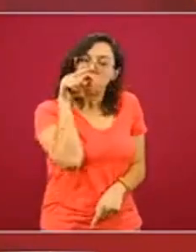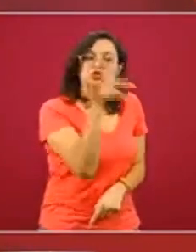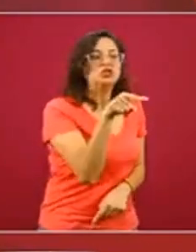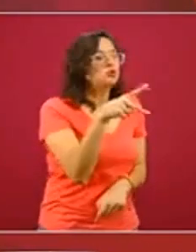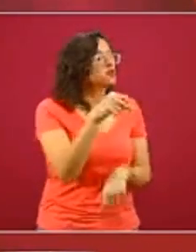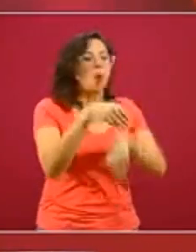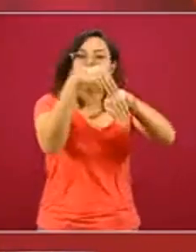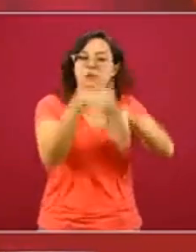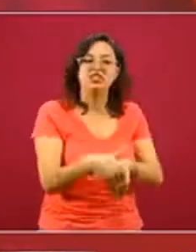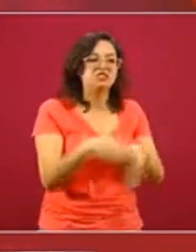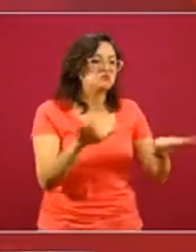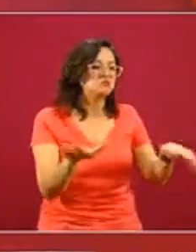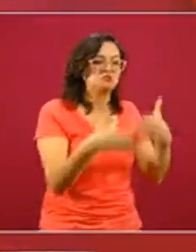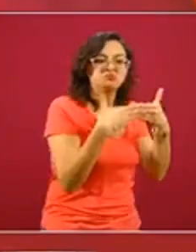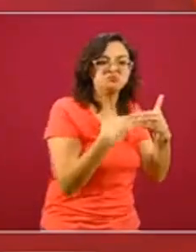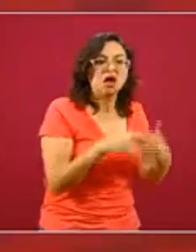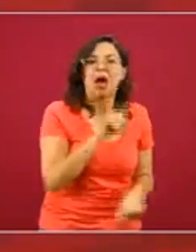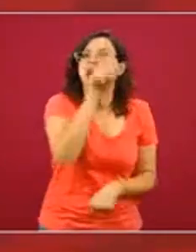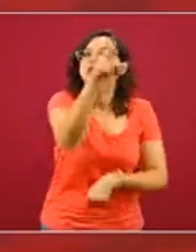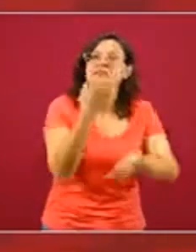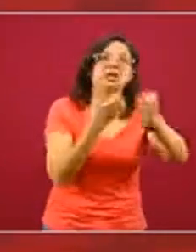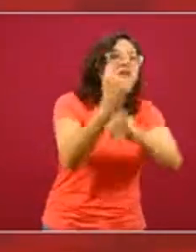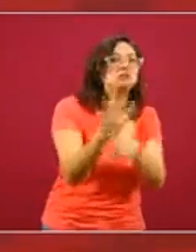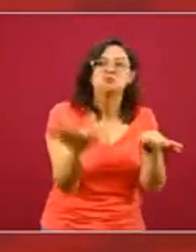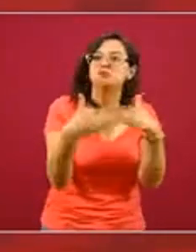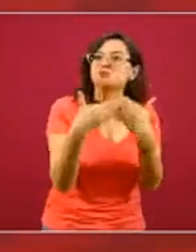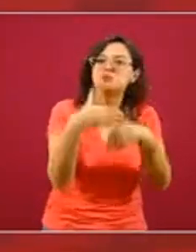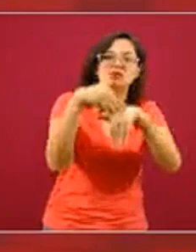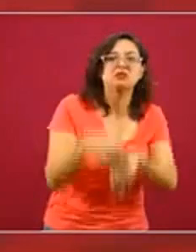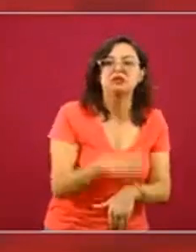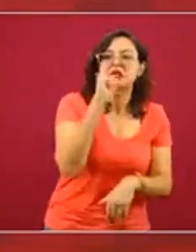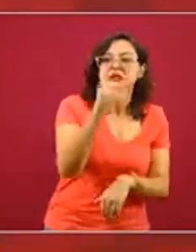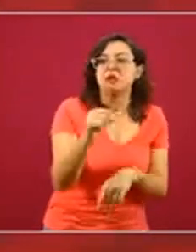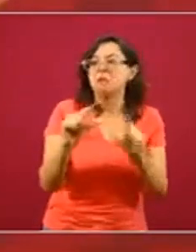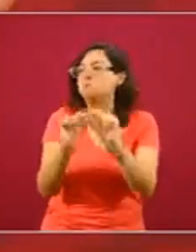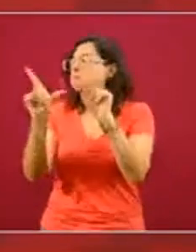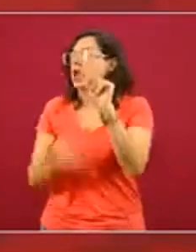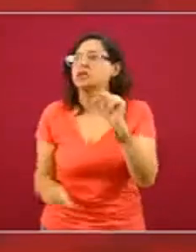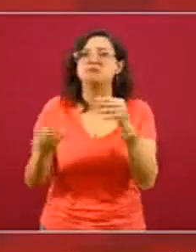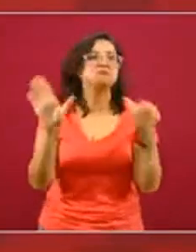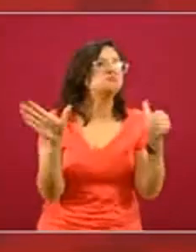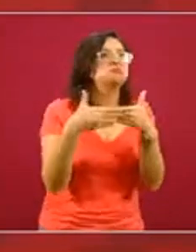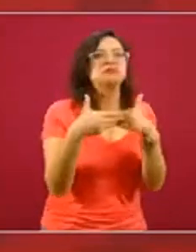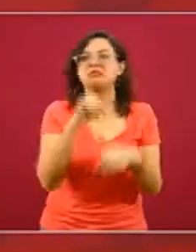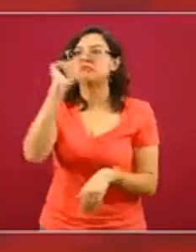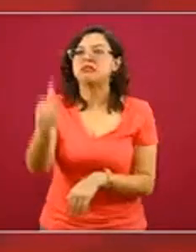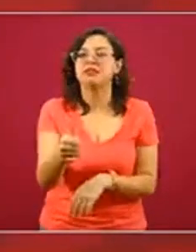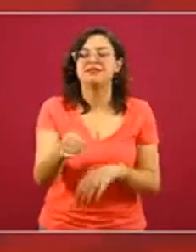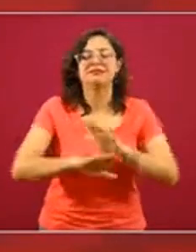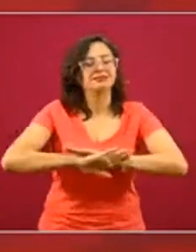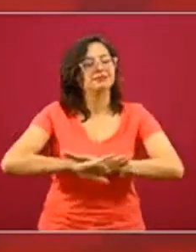está restringiendo, el estado fulano de tal no está restringiendo, en el país no se está restringiendo.